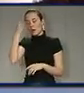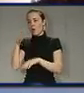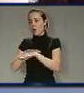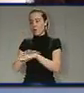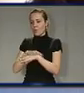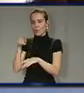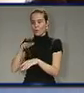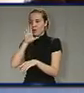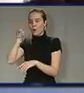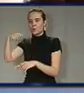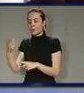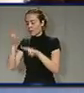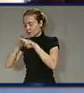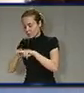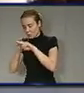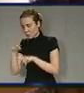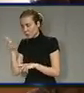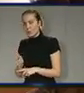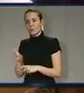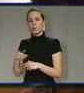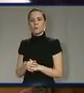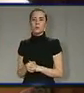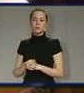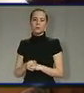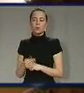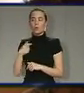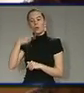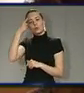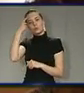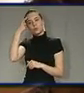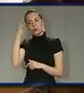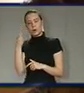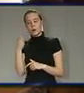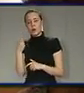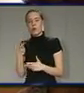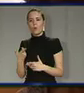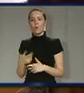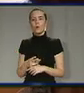...las repercusiones de esa política. Desde mi punto de vista tendría que haber sacado...